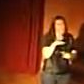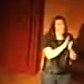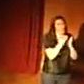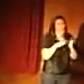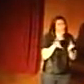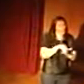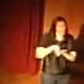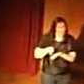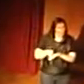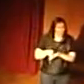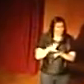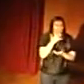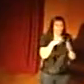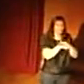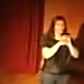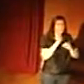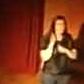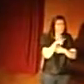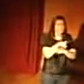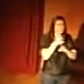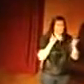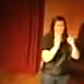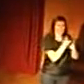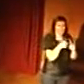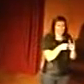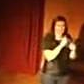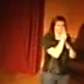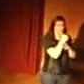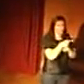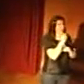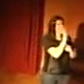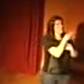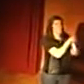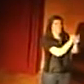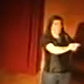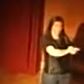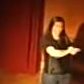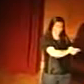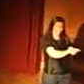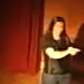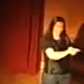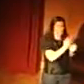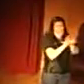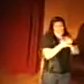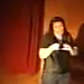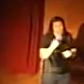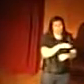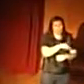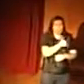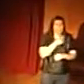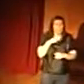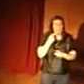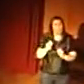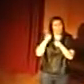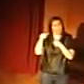género como el paisaje que es un género meramente imitativo lo lo estoy hablando desde el punto de vista de los académicos oficiales era